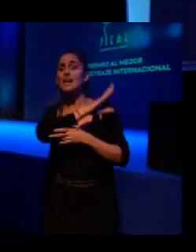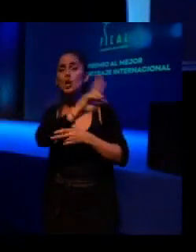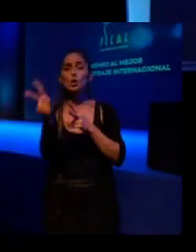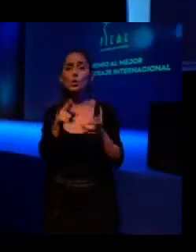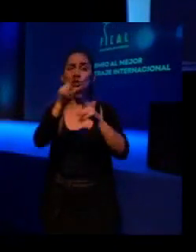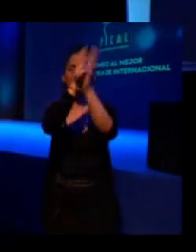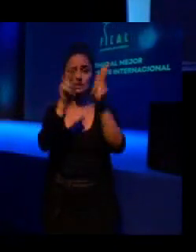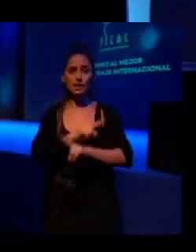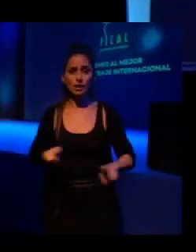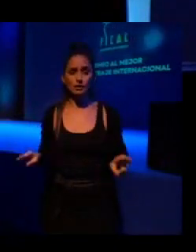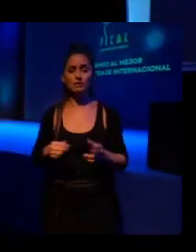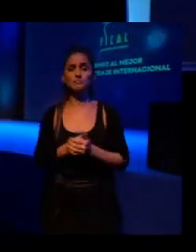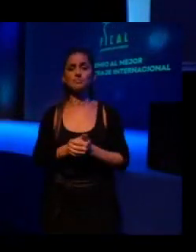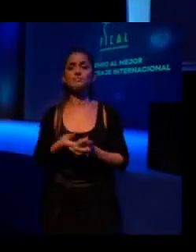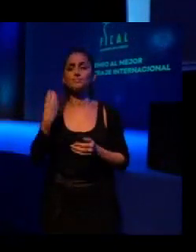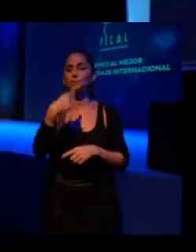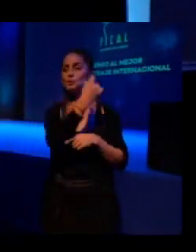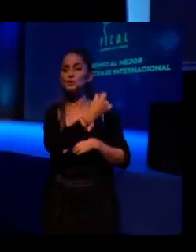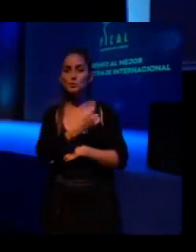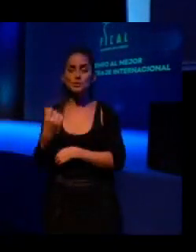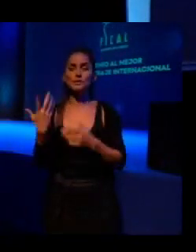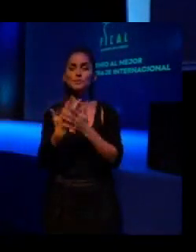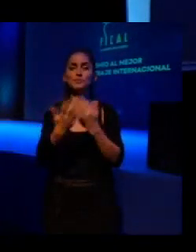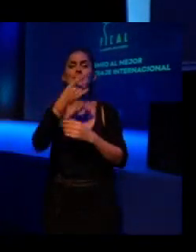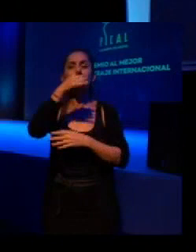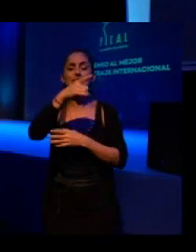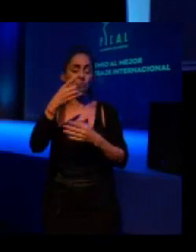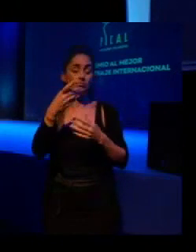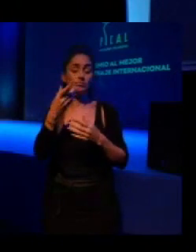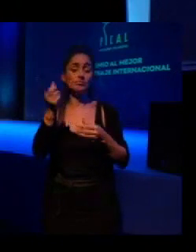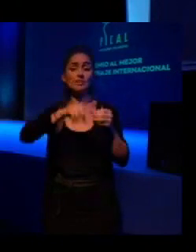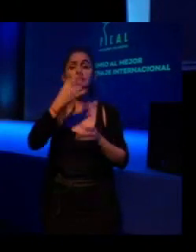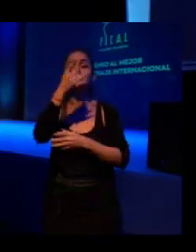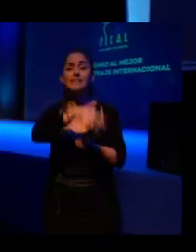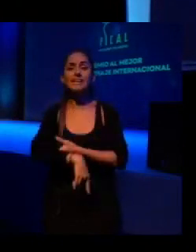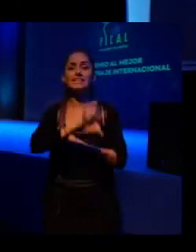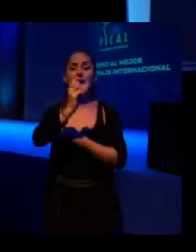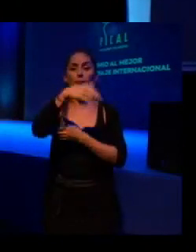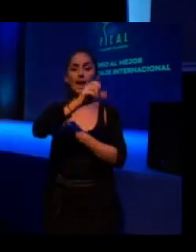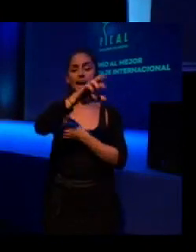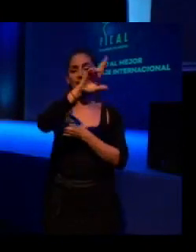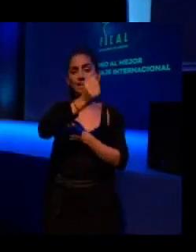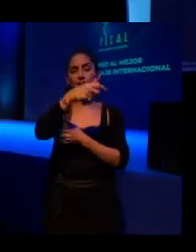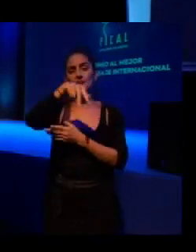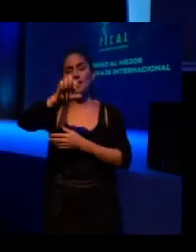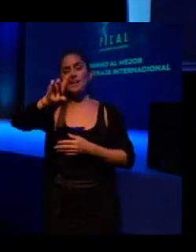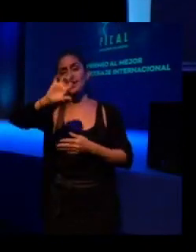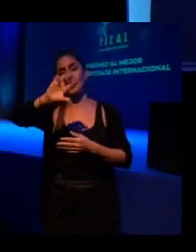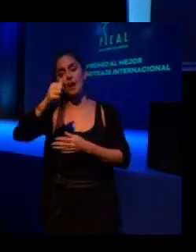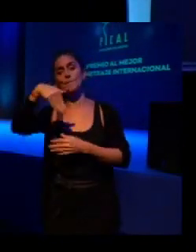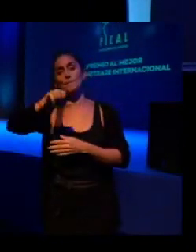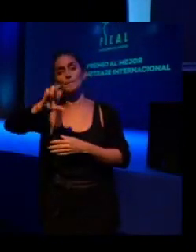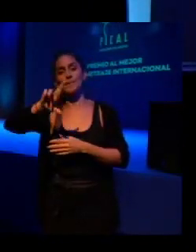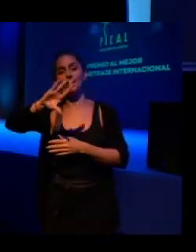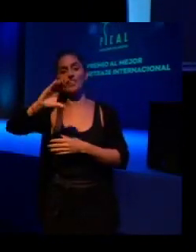Los miembros de este jurado lo han compuesto Nerea Barros, Tamara Casellas, Nieves Fernández Blanco, Mercedes Hoyos, Miguel